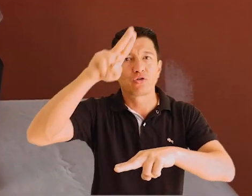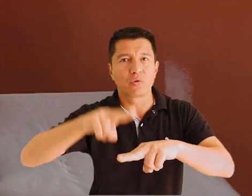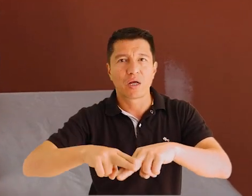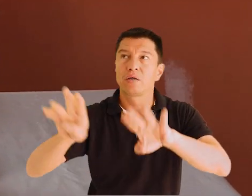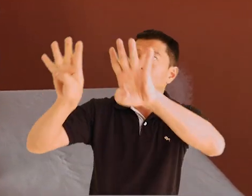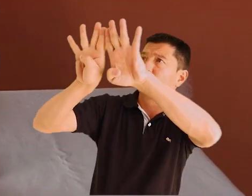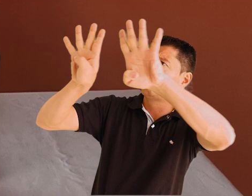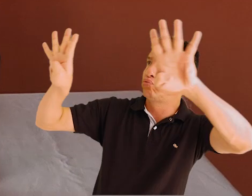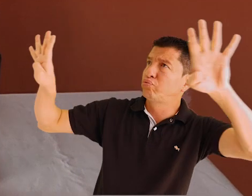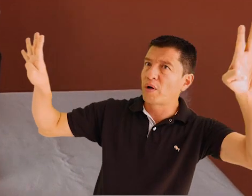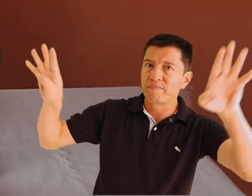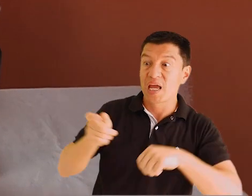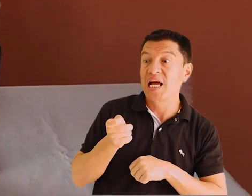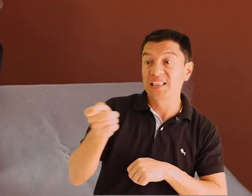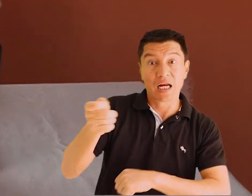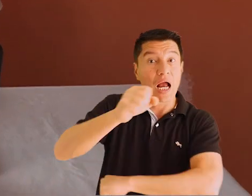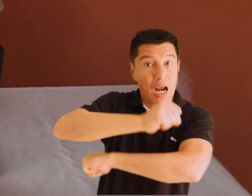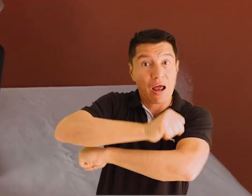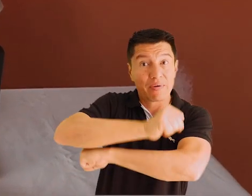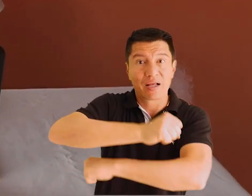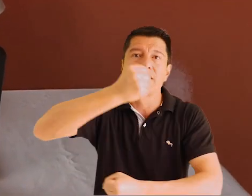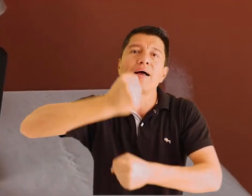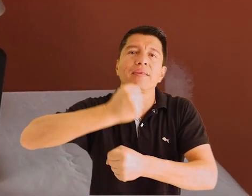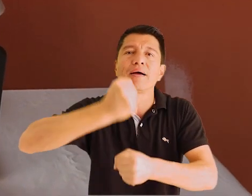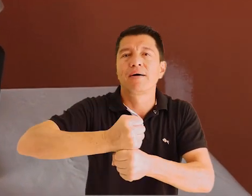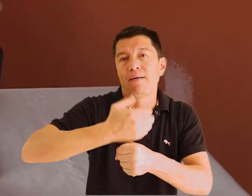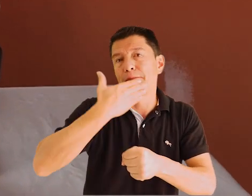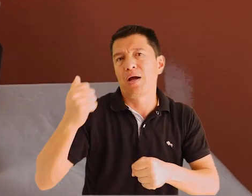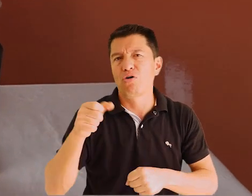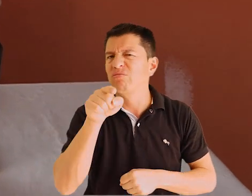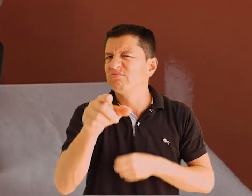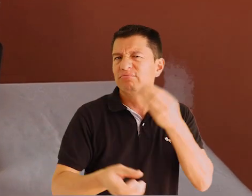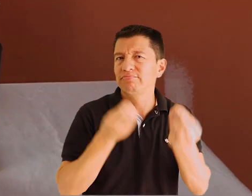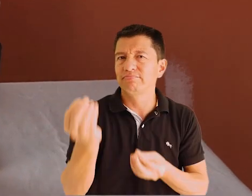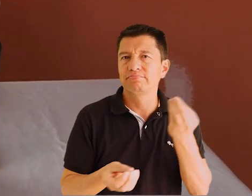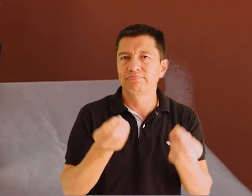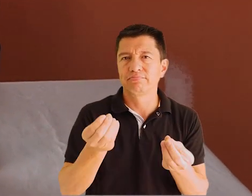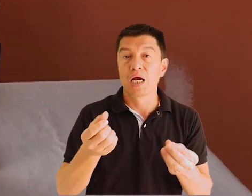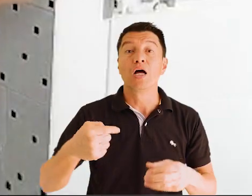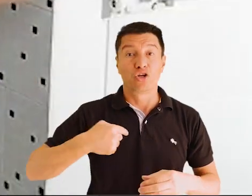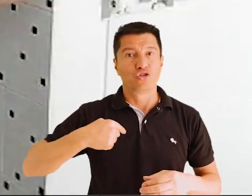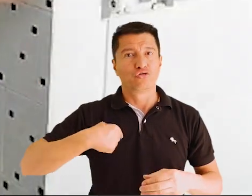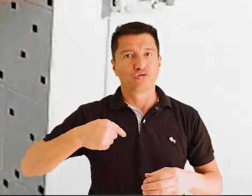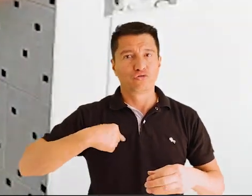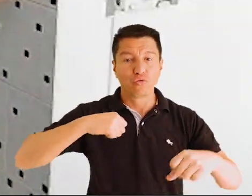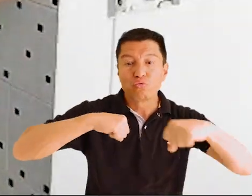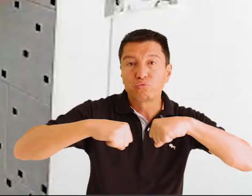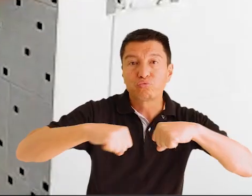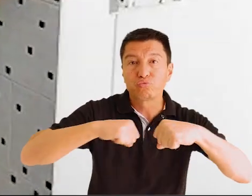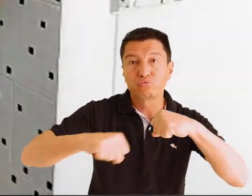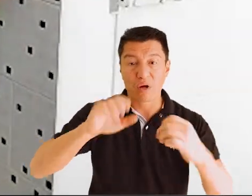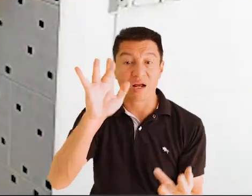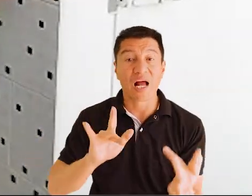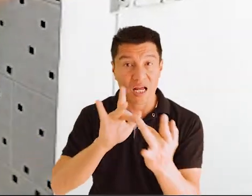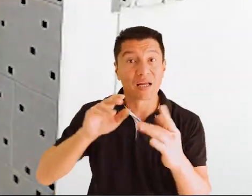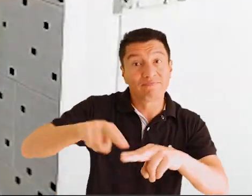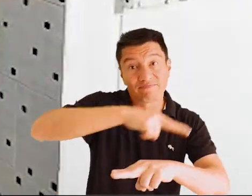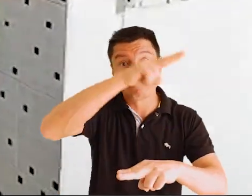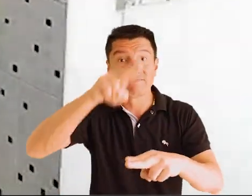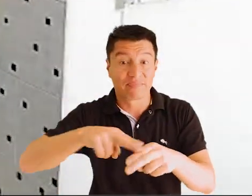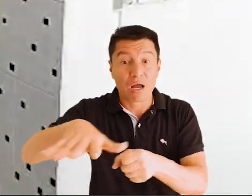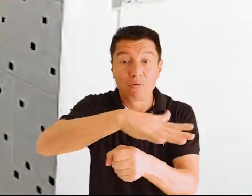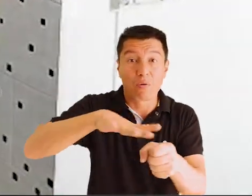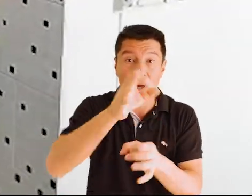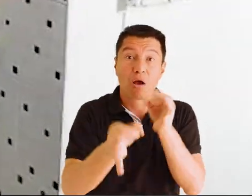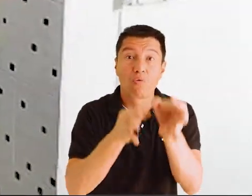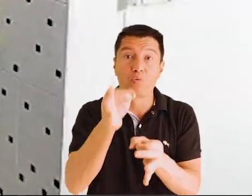corriendo cortinas o persianas y trabajando cerca a la ventana. ¿Y tú cómo actúas? Yo actúo ambientalmente en equilibrio con la